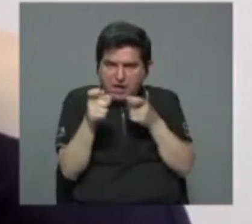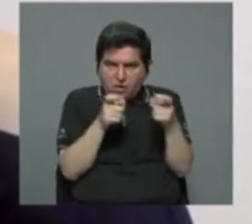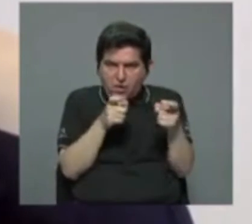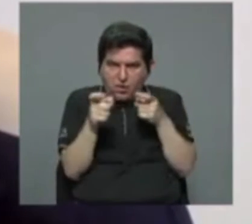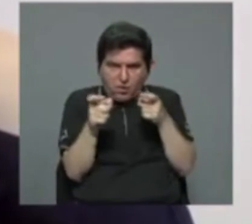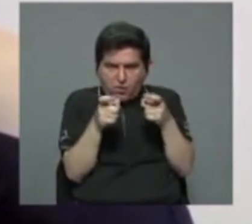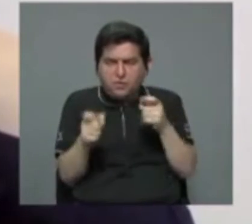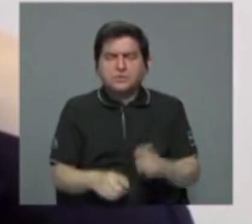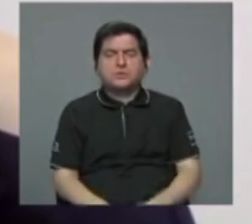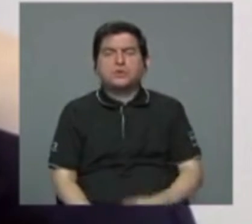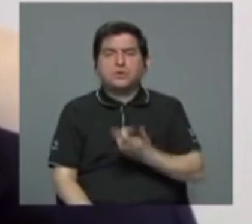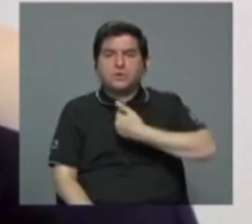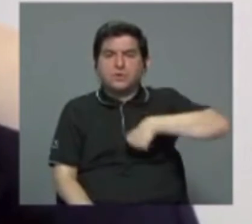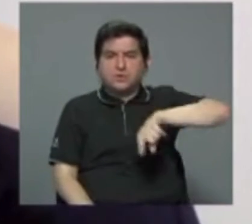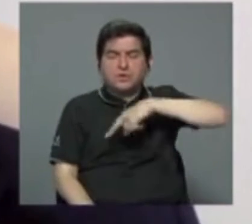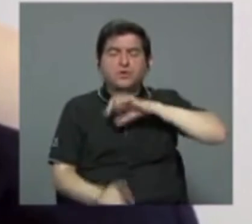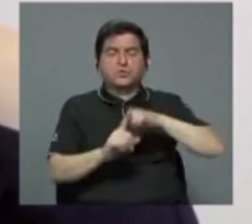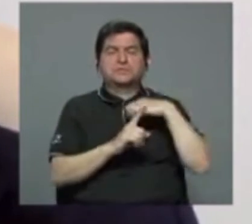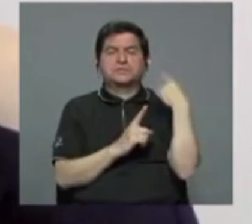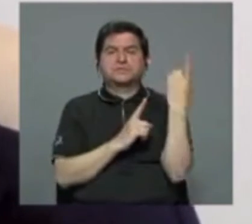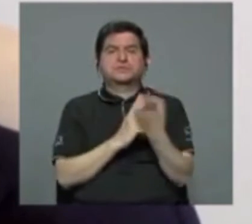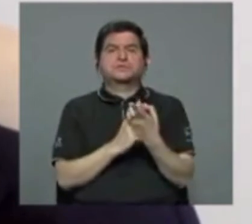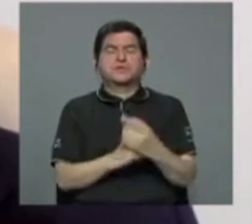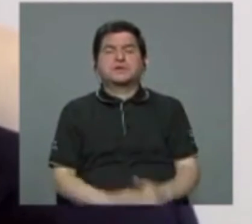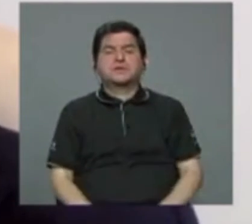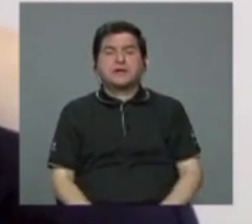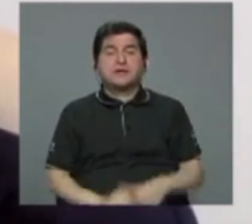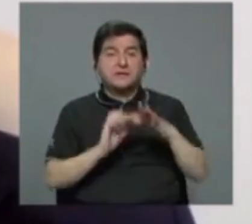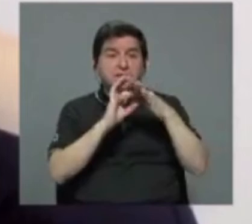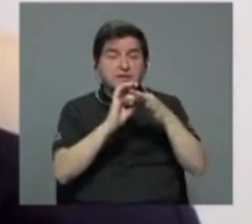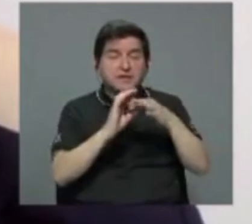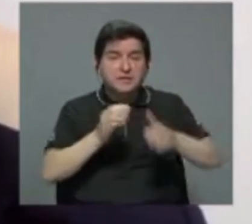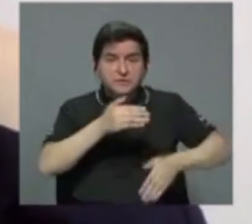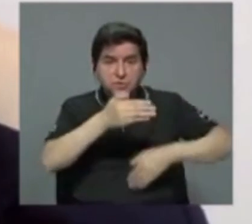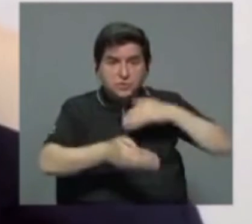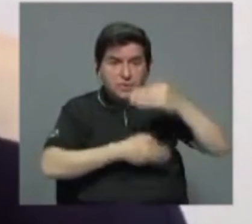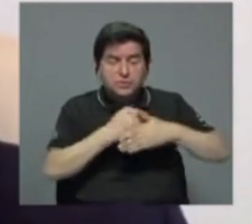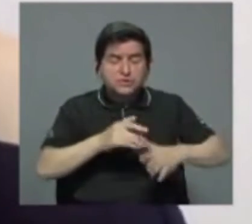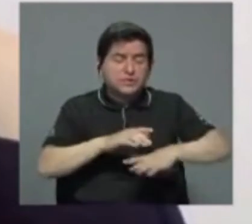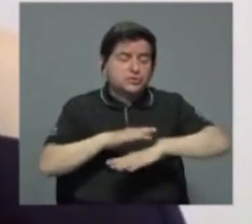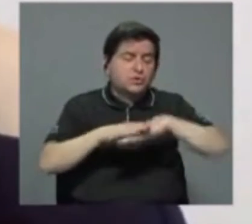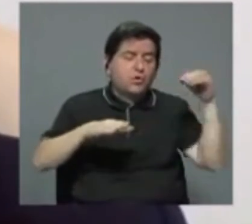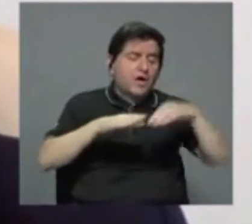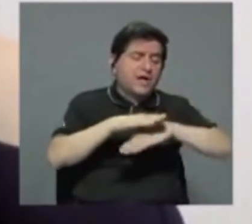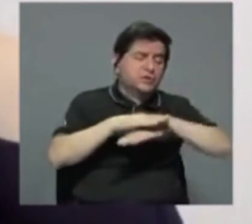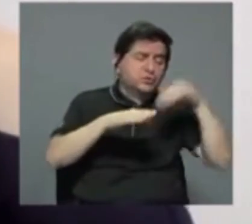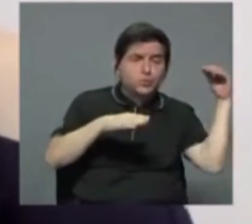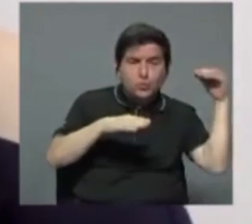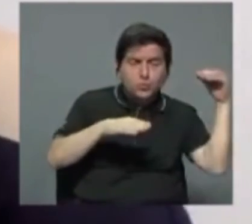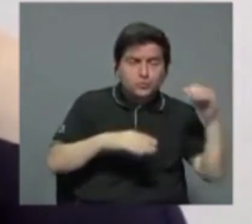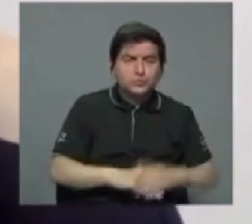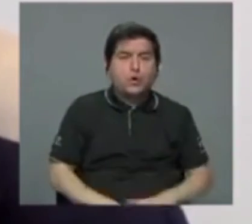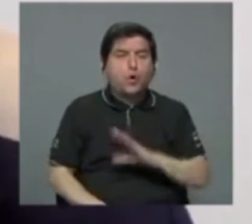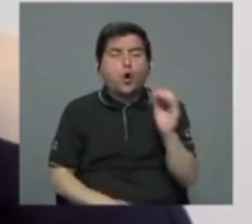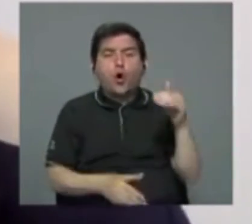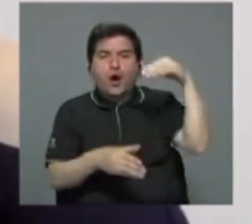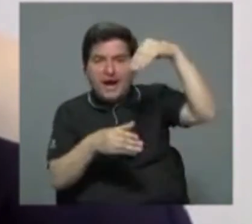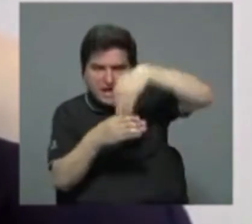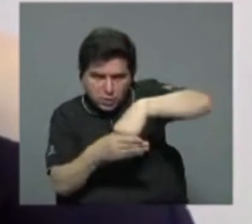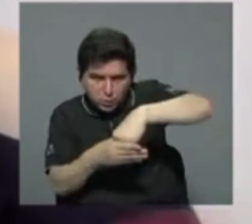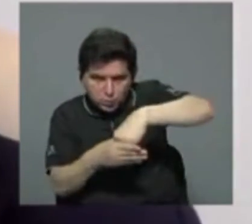de nuestras sociedades, en relación a los procesos de exclusión, a los procesos de inclusión, como